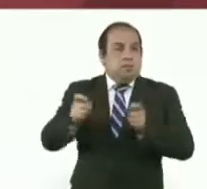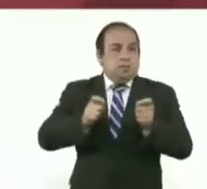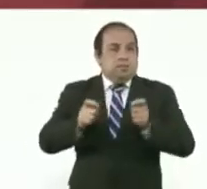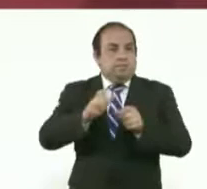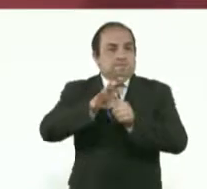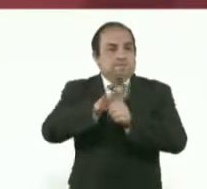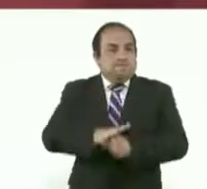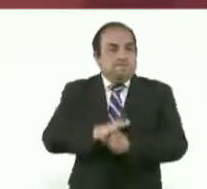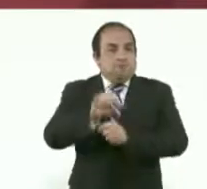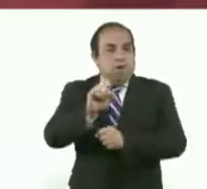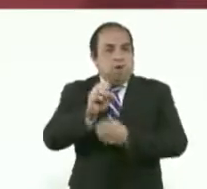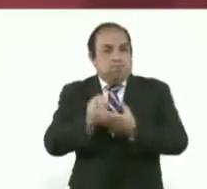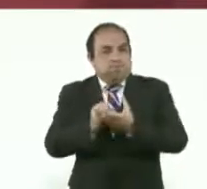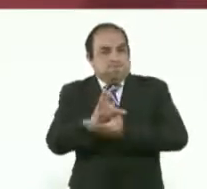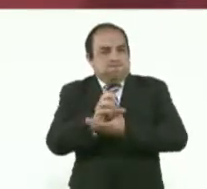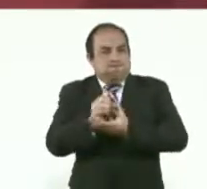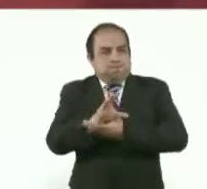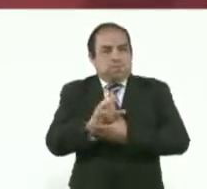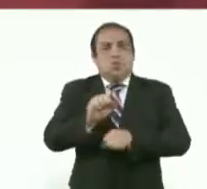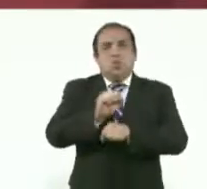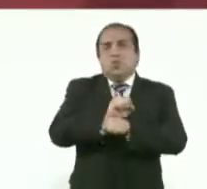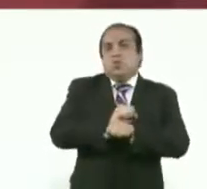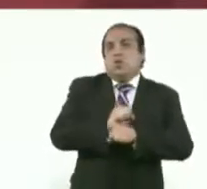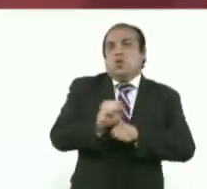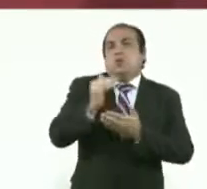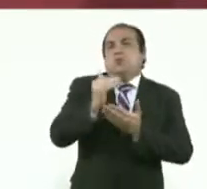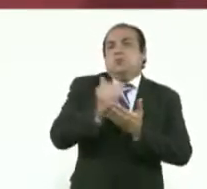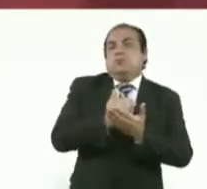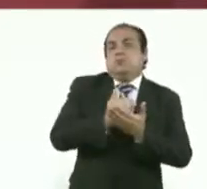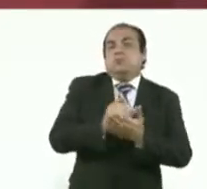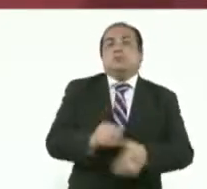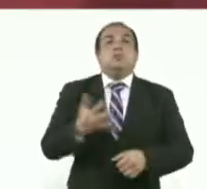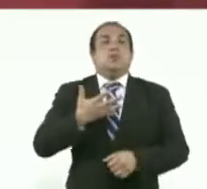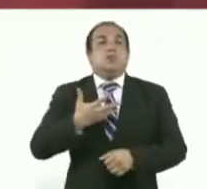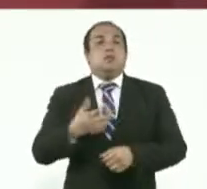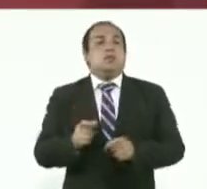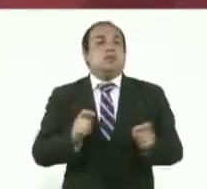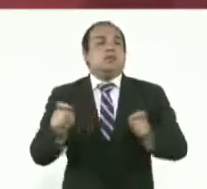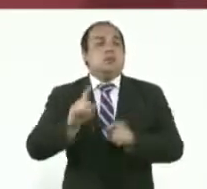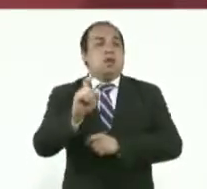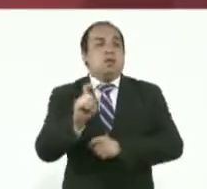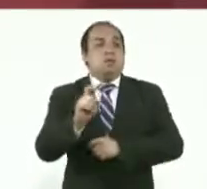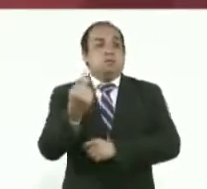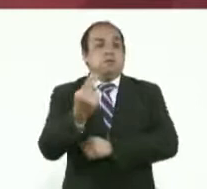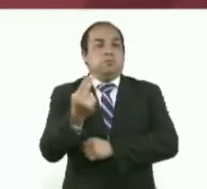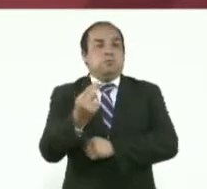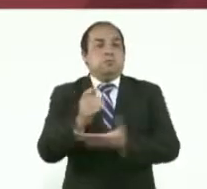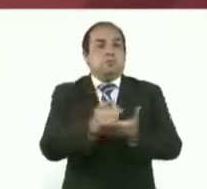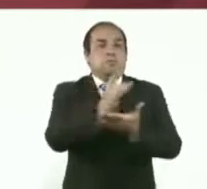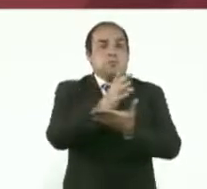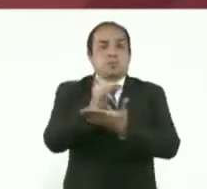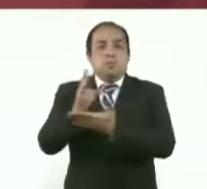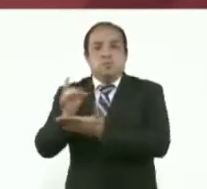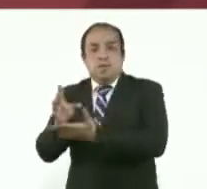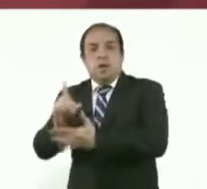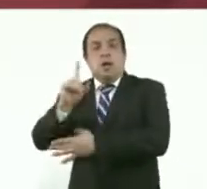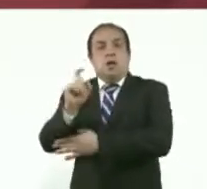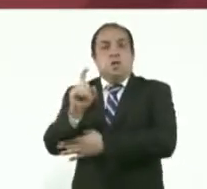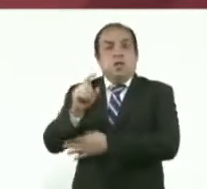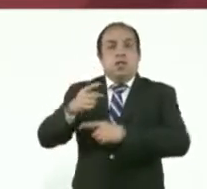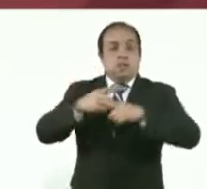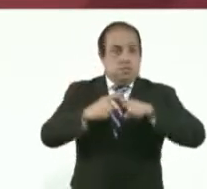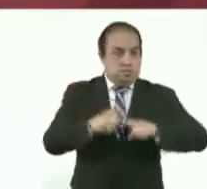la presión y entonces mantener las presiones necesarias para el abastecimiento, el suministro de agua a